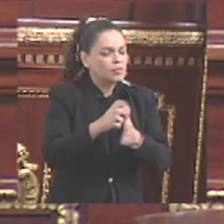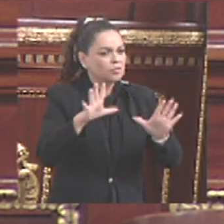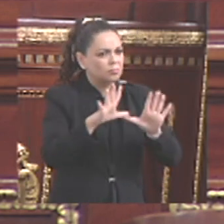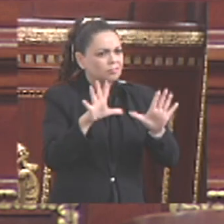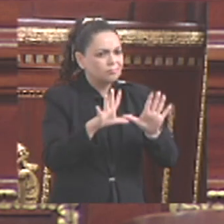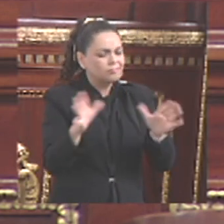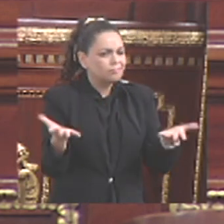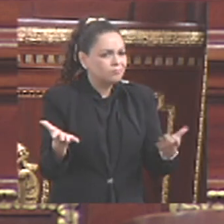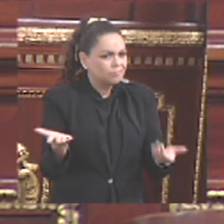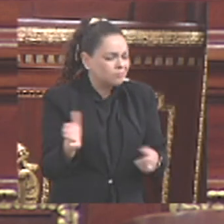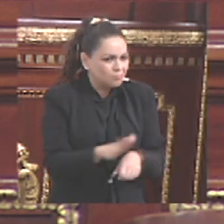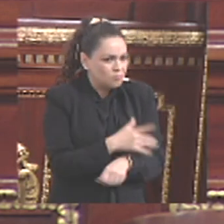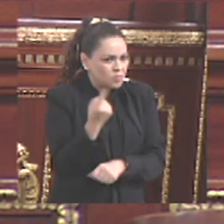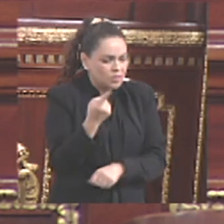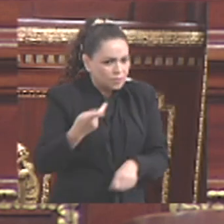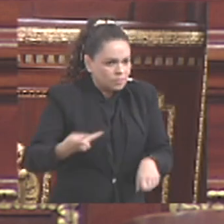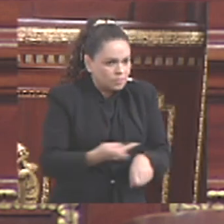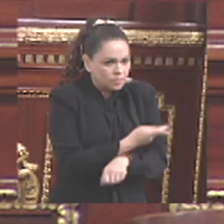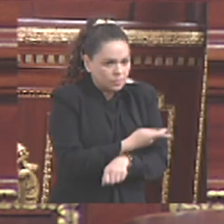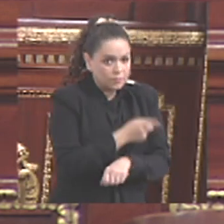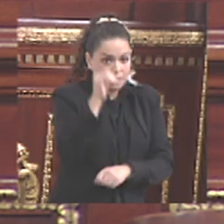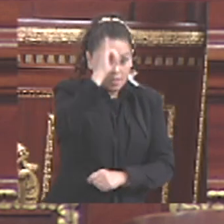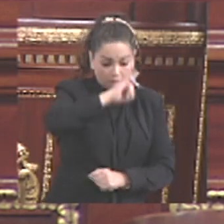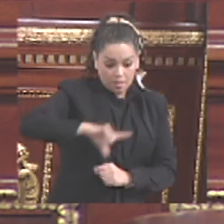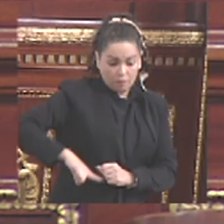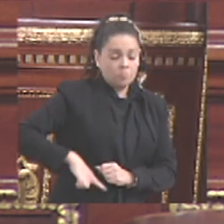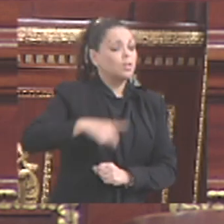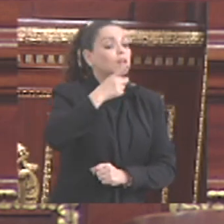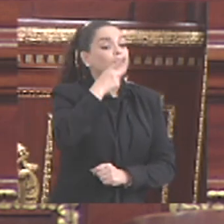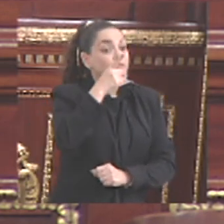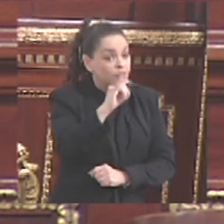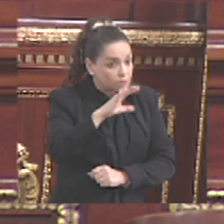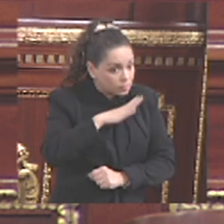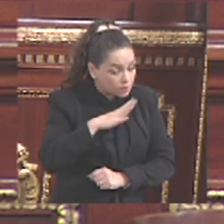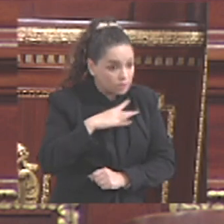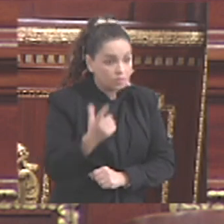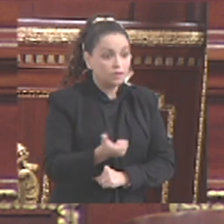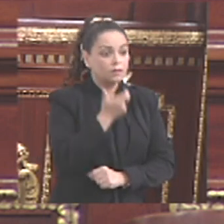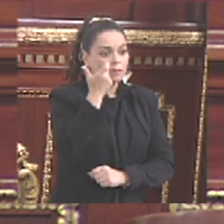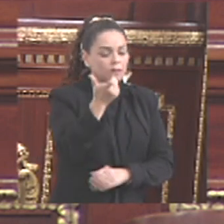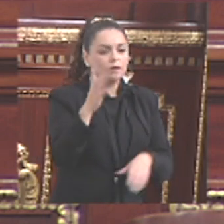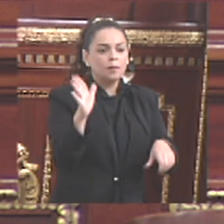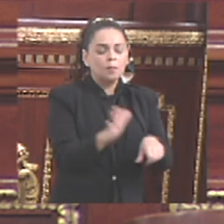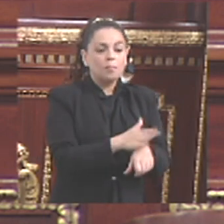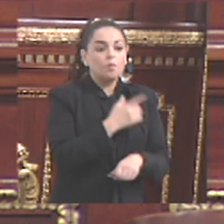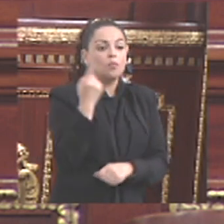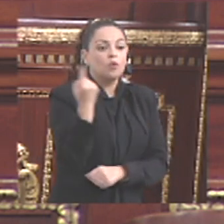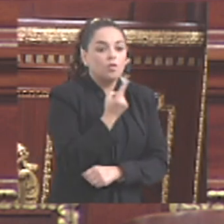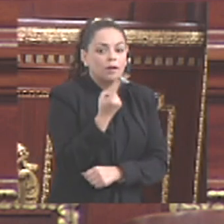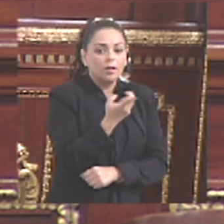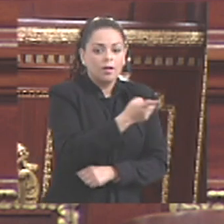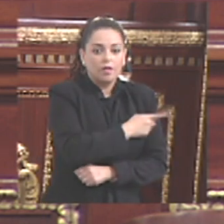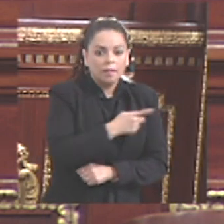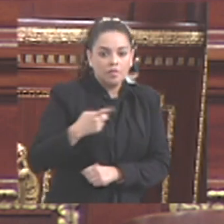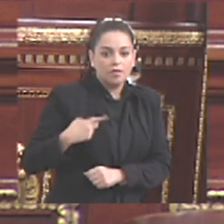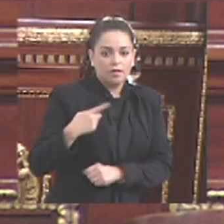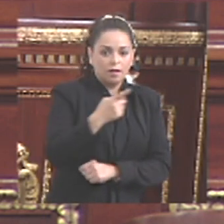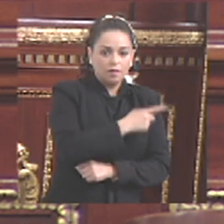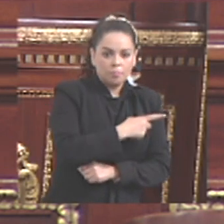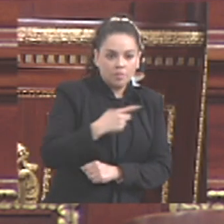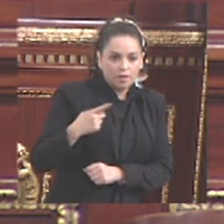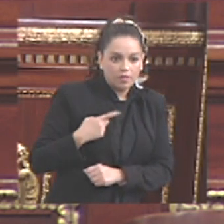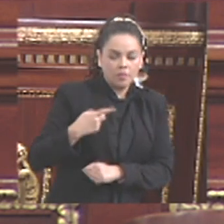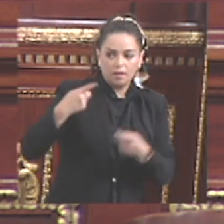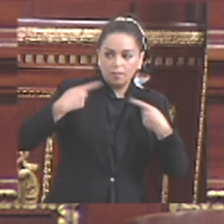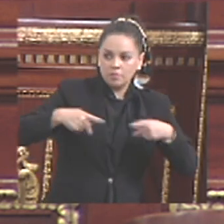como dice la jefa de gobierno, se están endeudando con un crédito a los damnificados? ¿Por qué, si